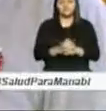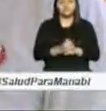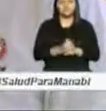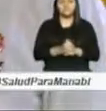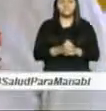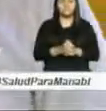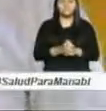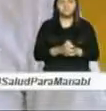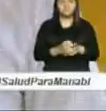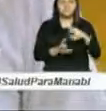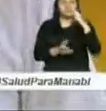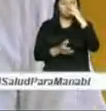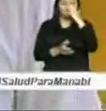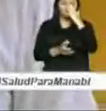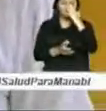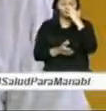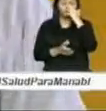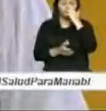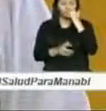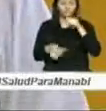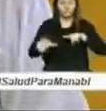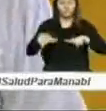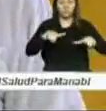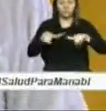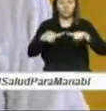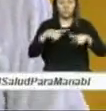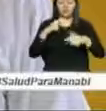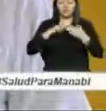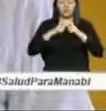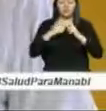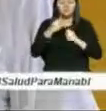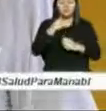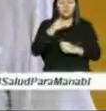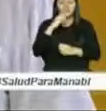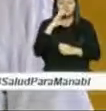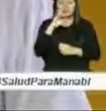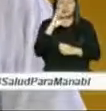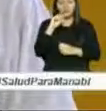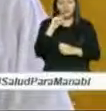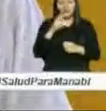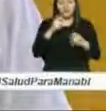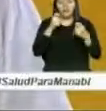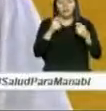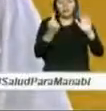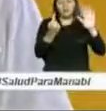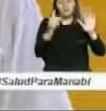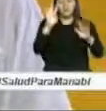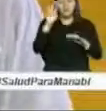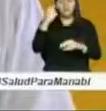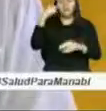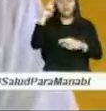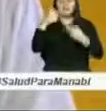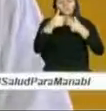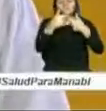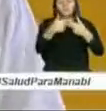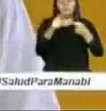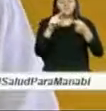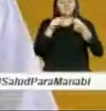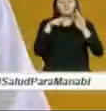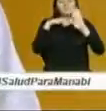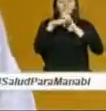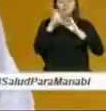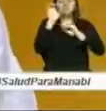viviendas. En las zonas afectadas, la Corporación Financiera Nacional ha concedido más de 64 millones en créditos, y Ban